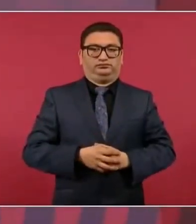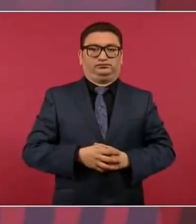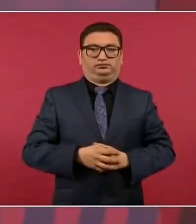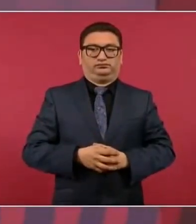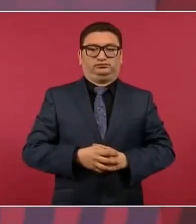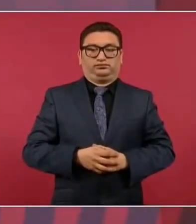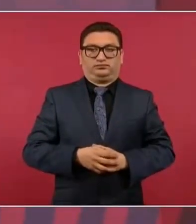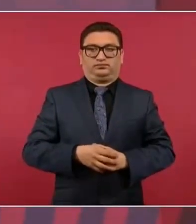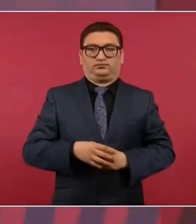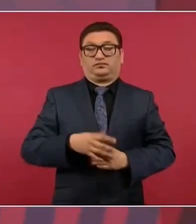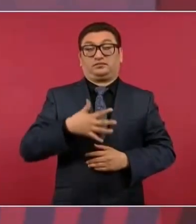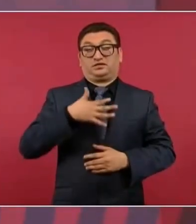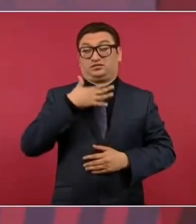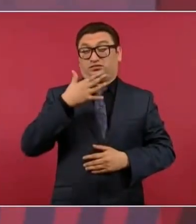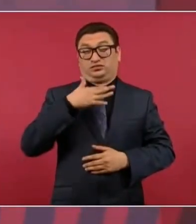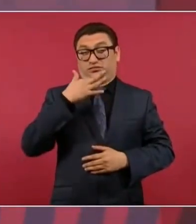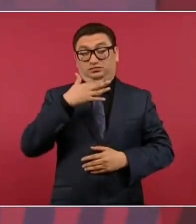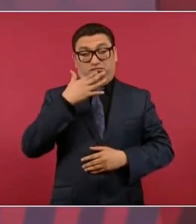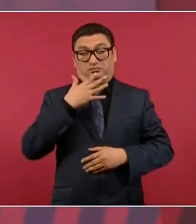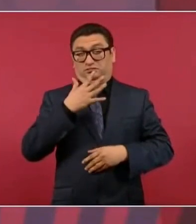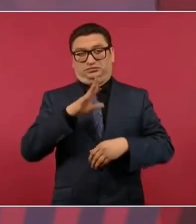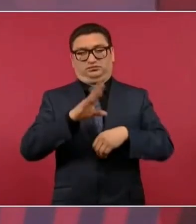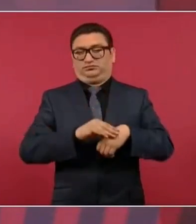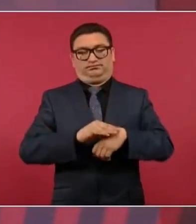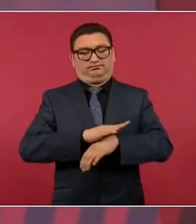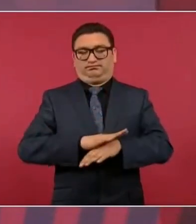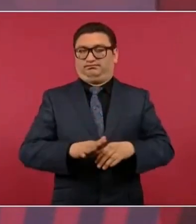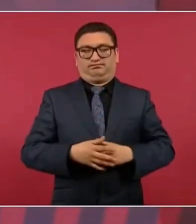y no permitir la corrupción,